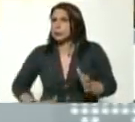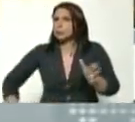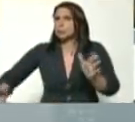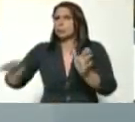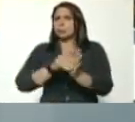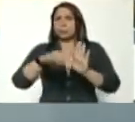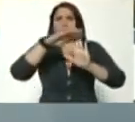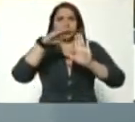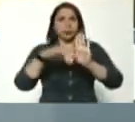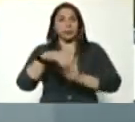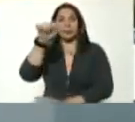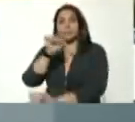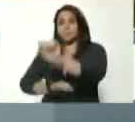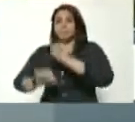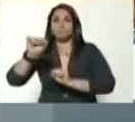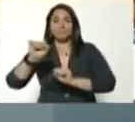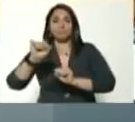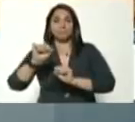medidas de prevención